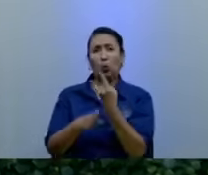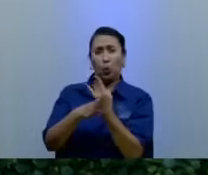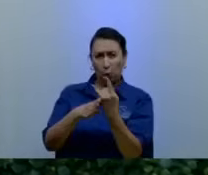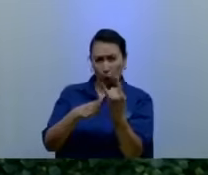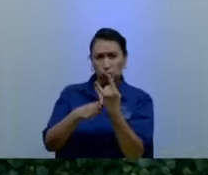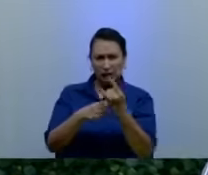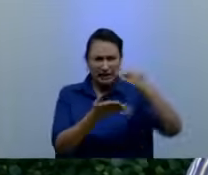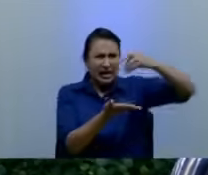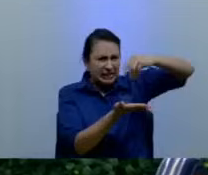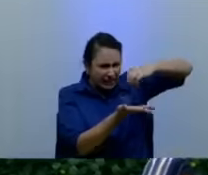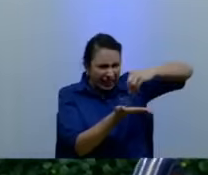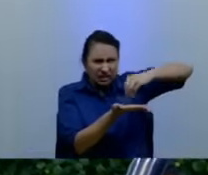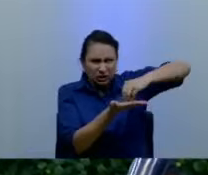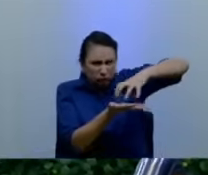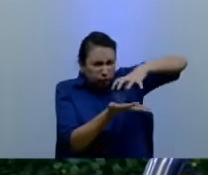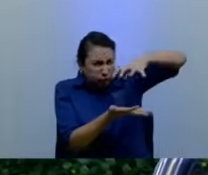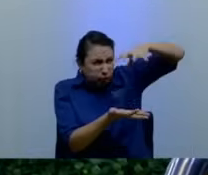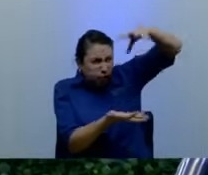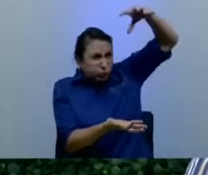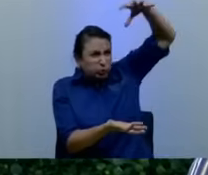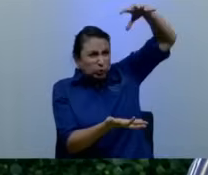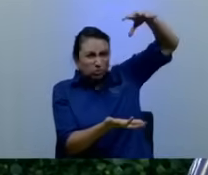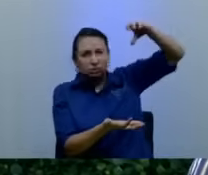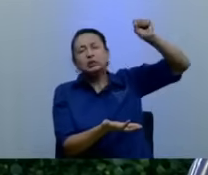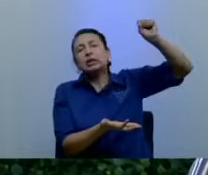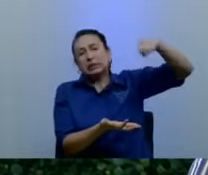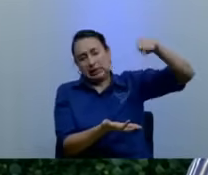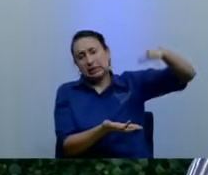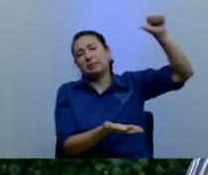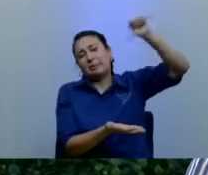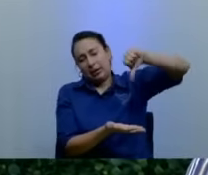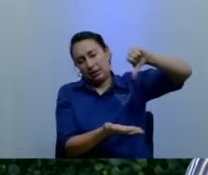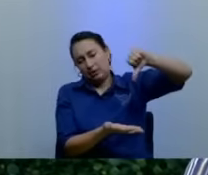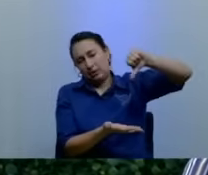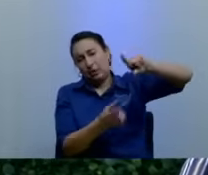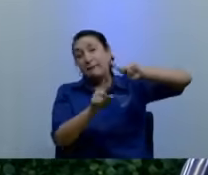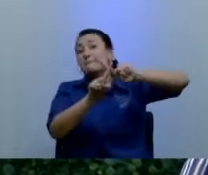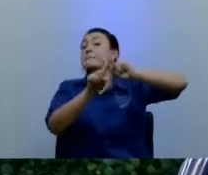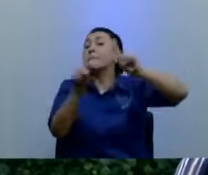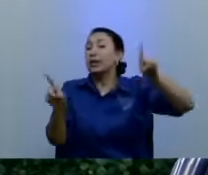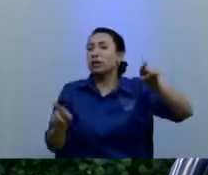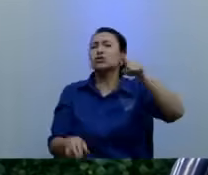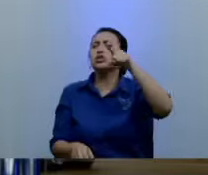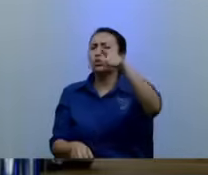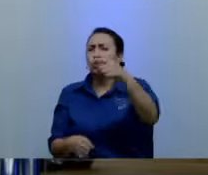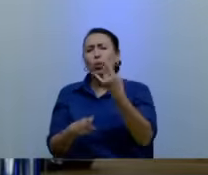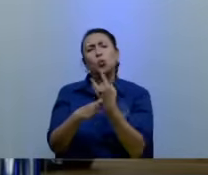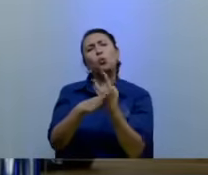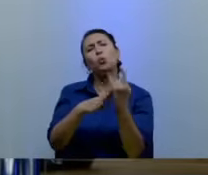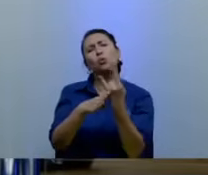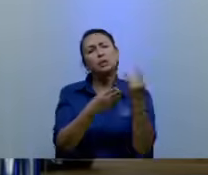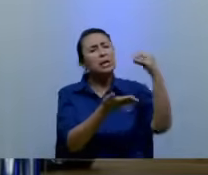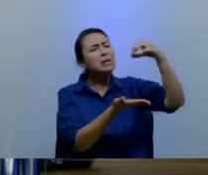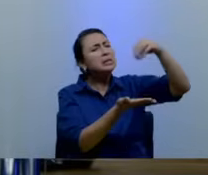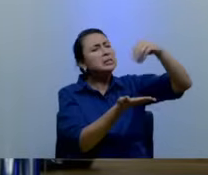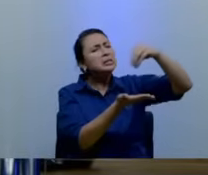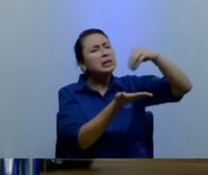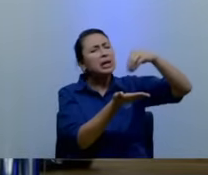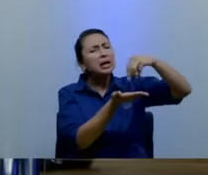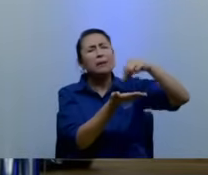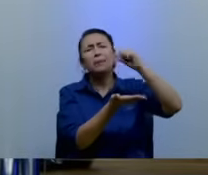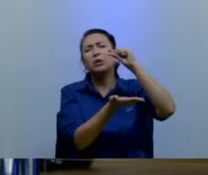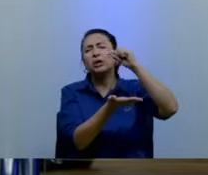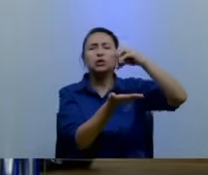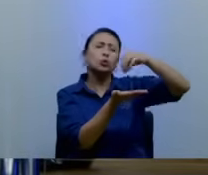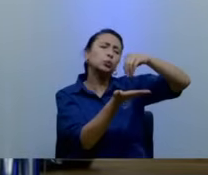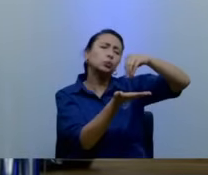Y la harina también, ¿verdad tú? Si puedes harina, pan. No, vos ya echaste a perder el